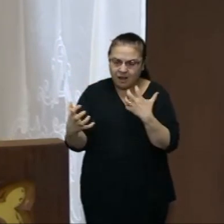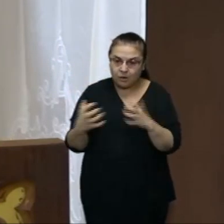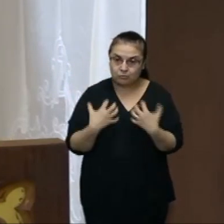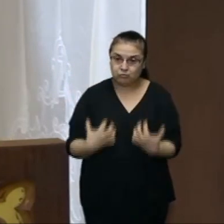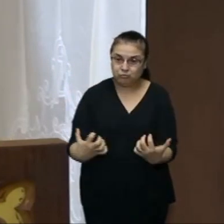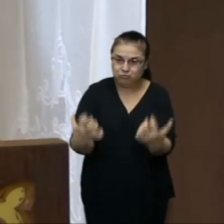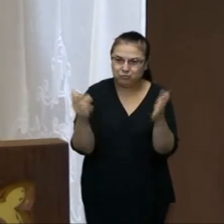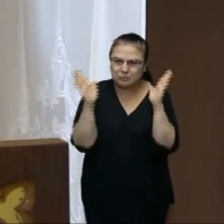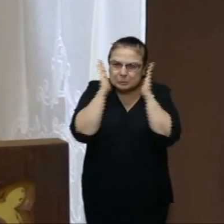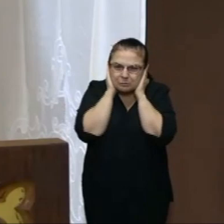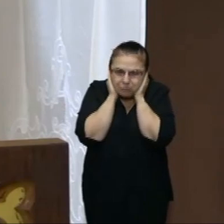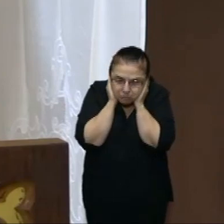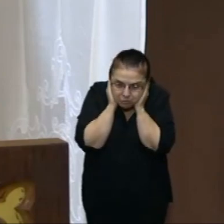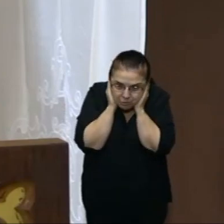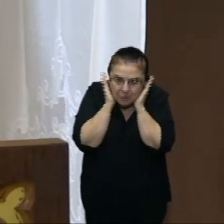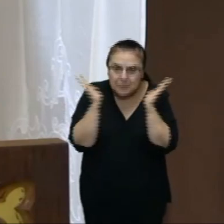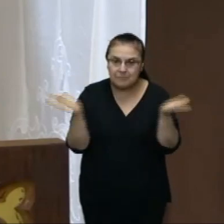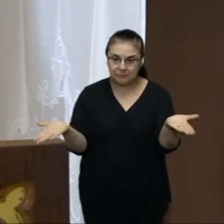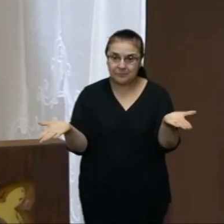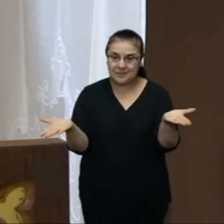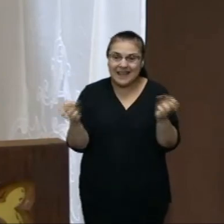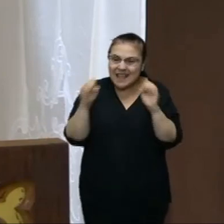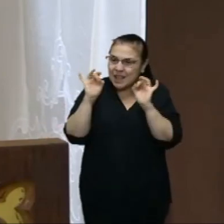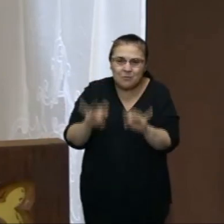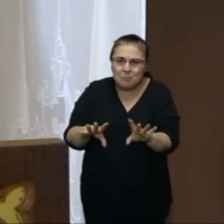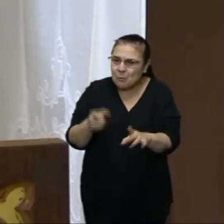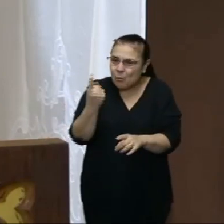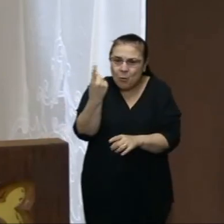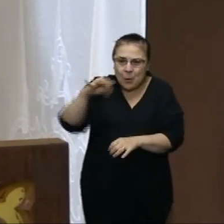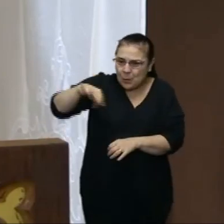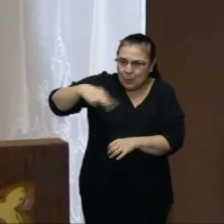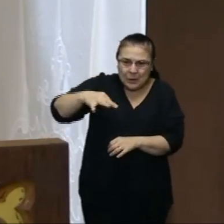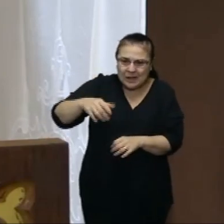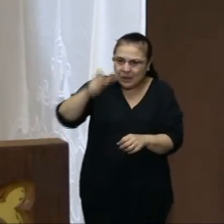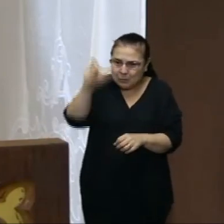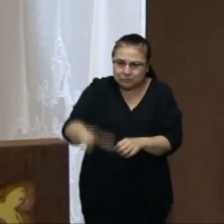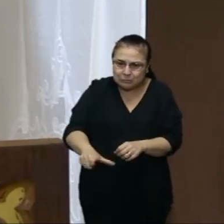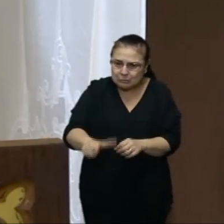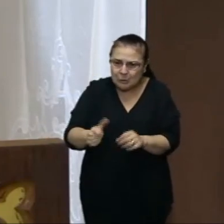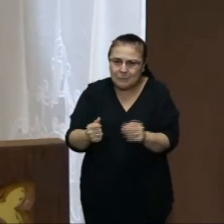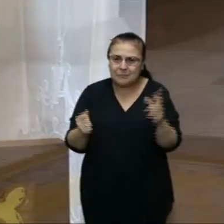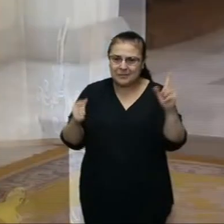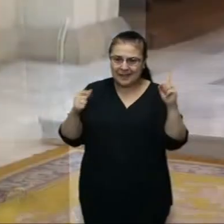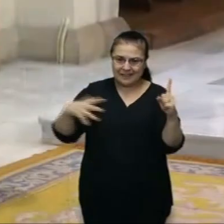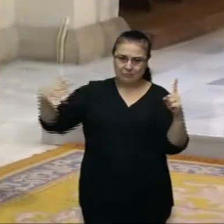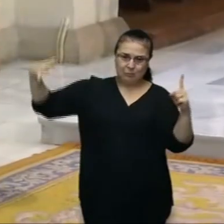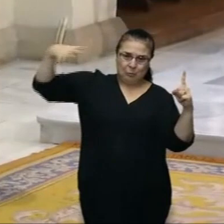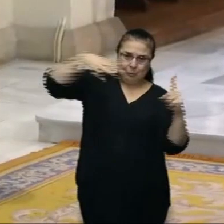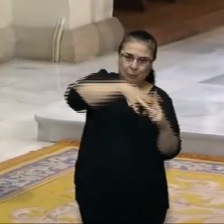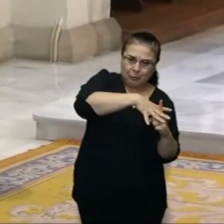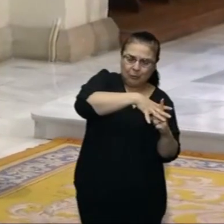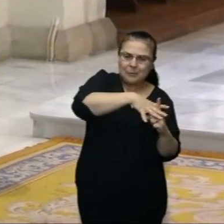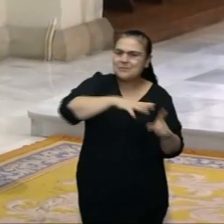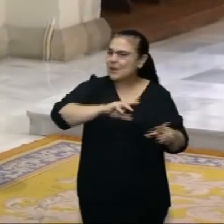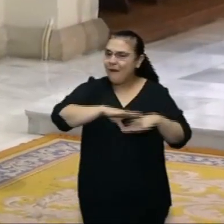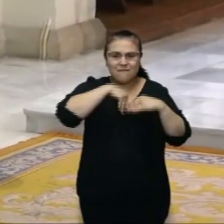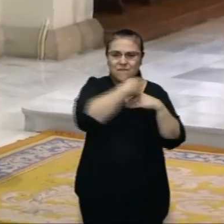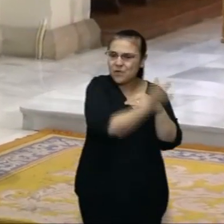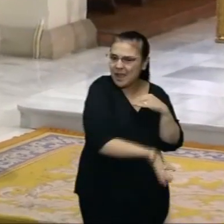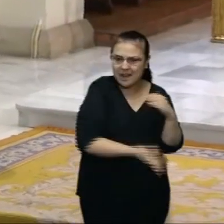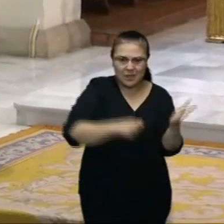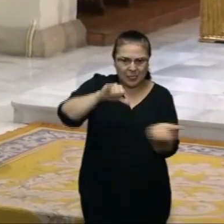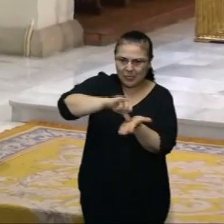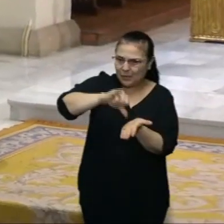se taparon los oídos, y como un solo hombre, se abalanzaron sobre él. Lo empujaron fuera de la